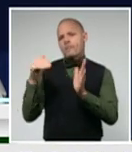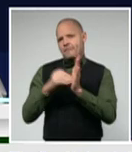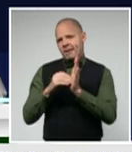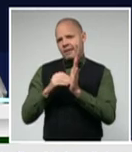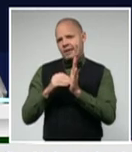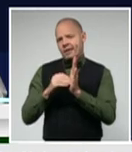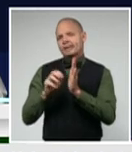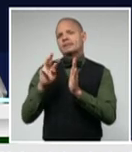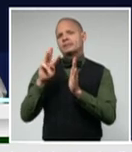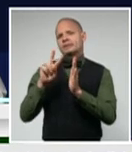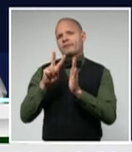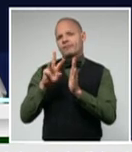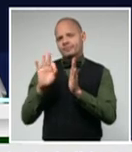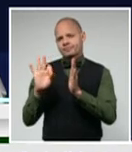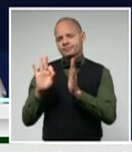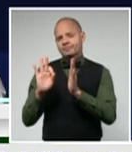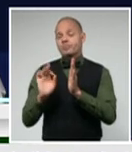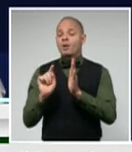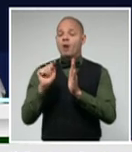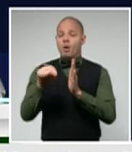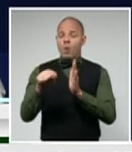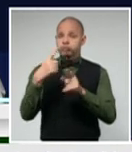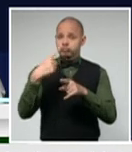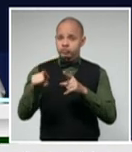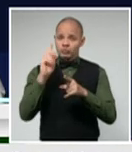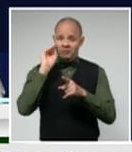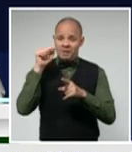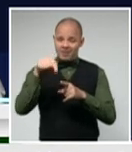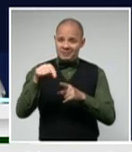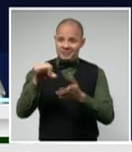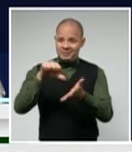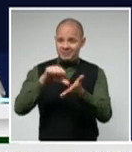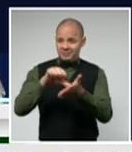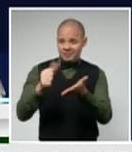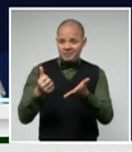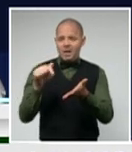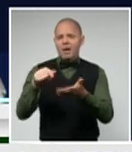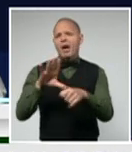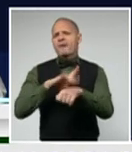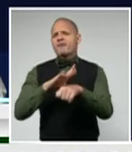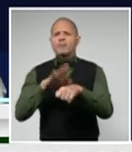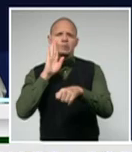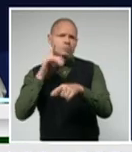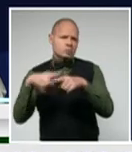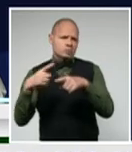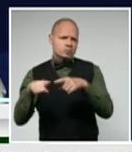2.328. En los del Centro Provincial de Higiene, Epidemiología y Microbiología de La Habana,